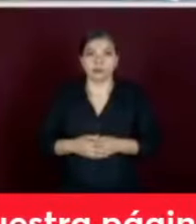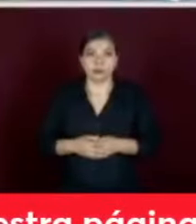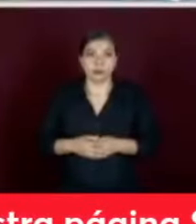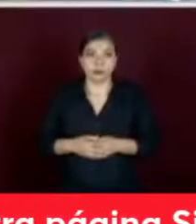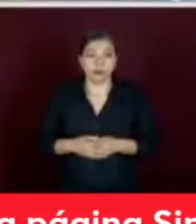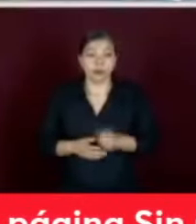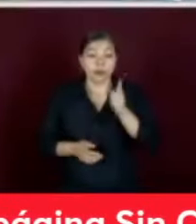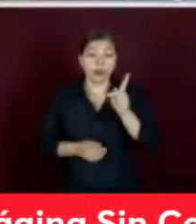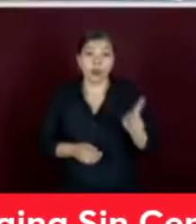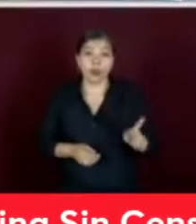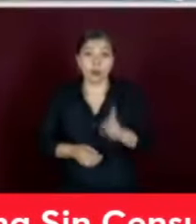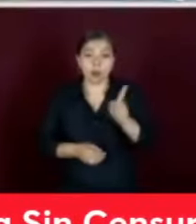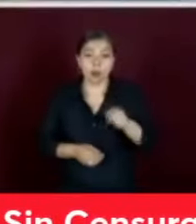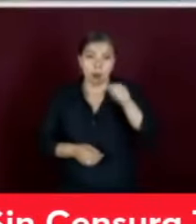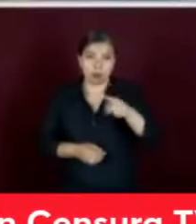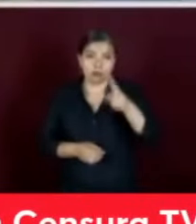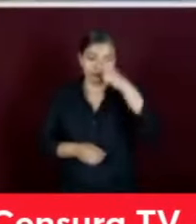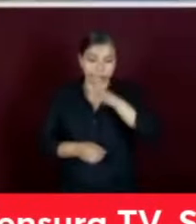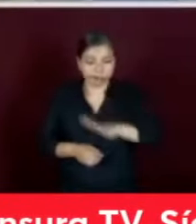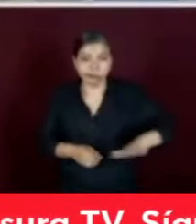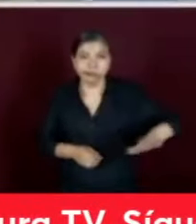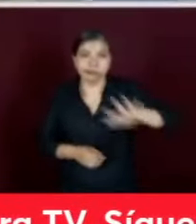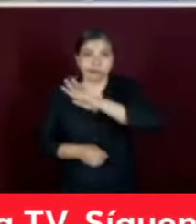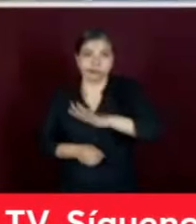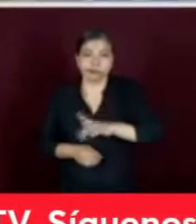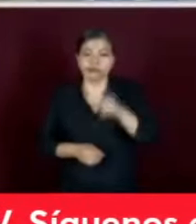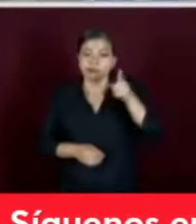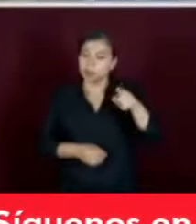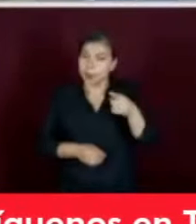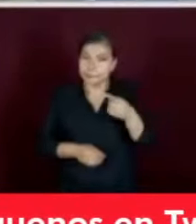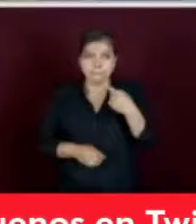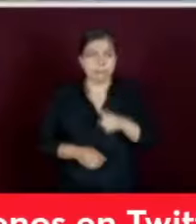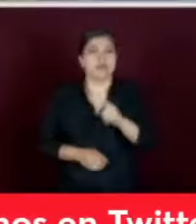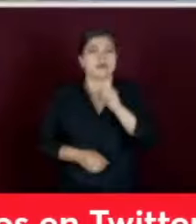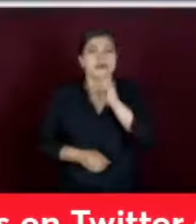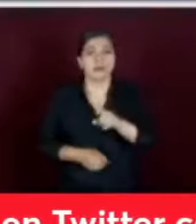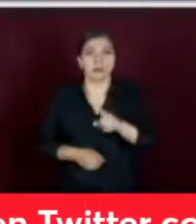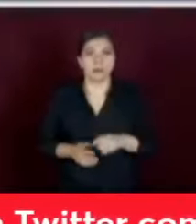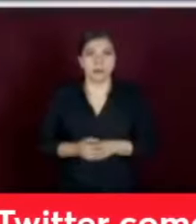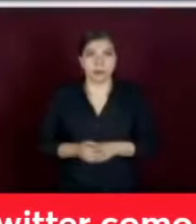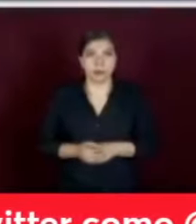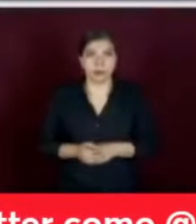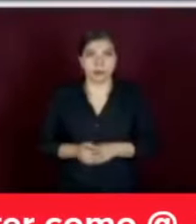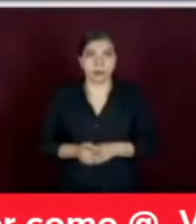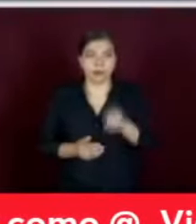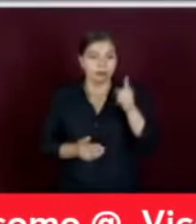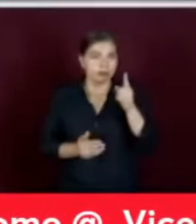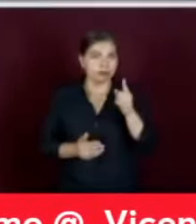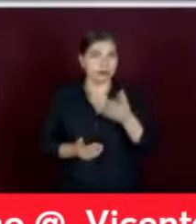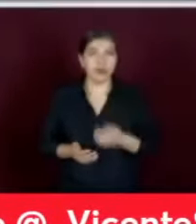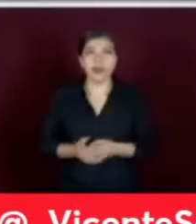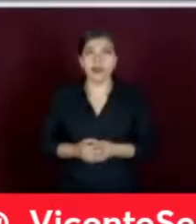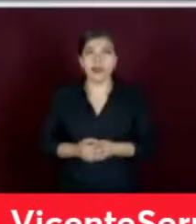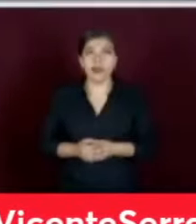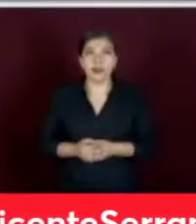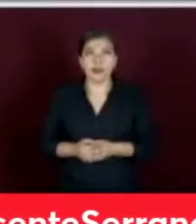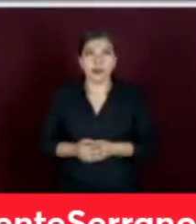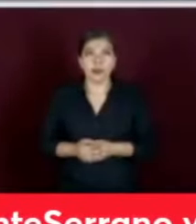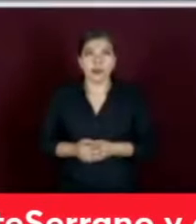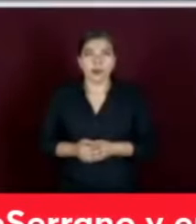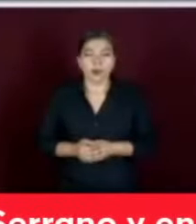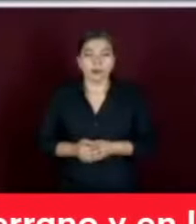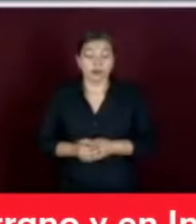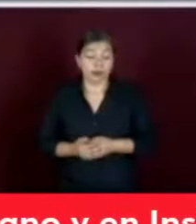El pueblo de México dispuso también superar el viejo